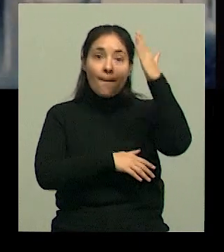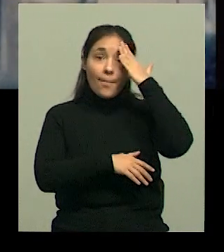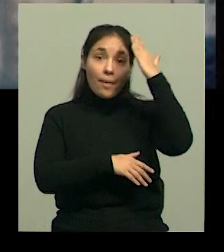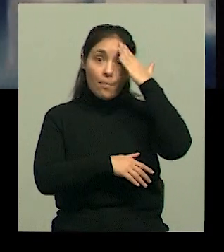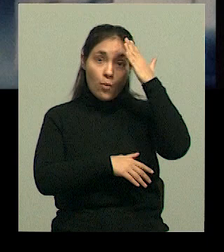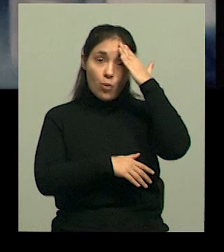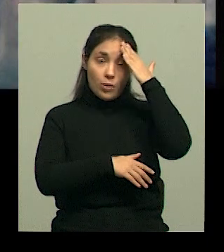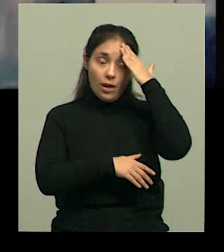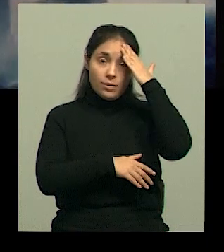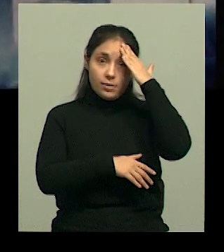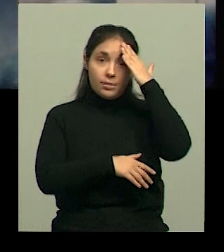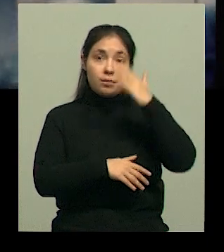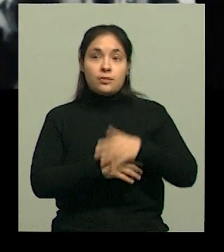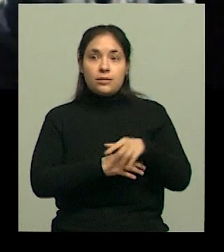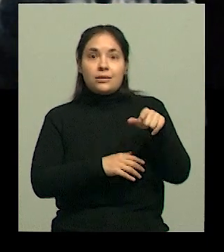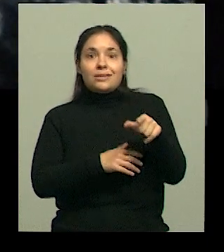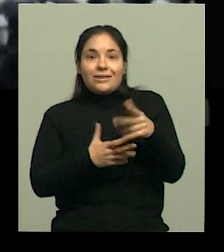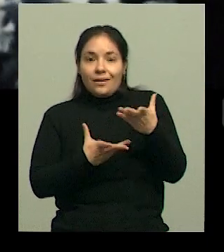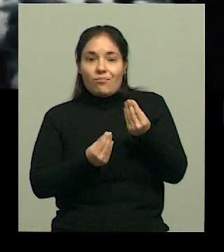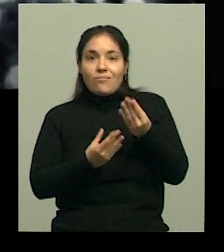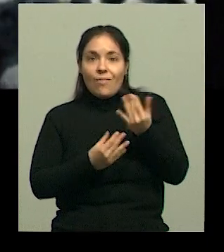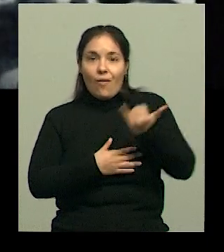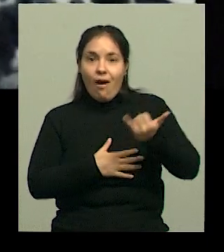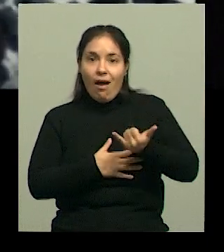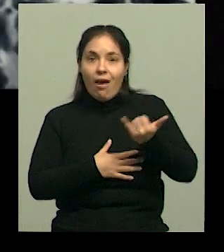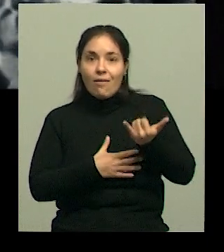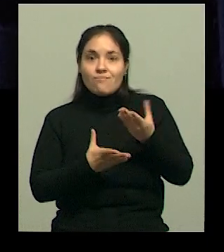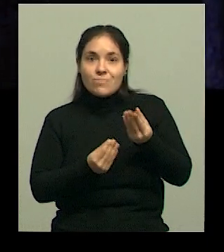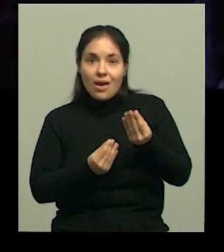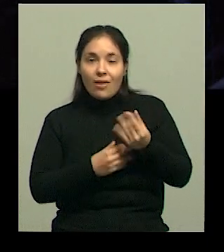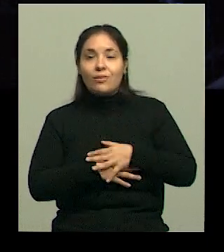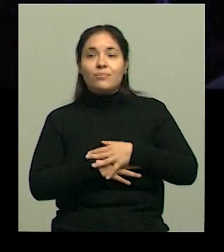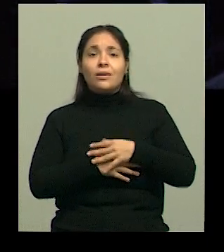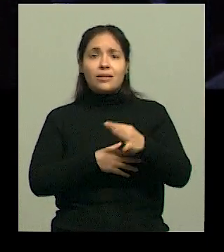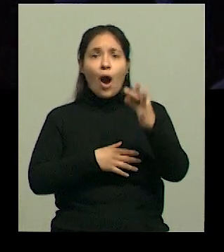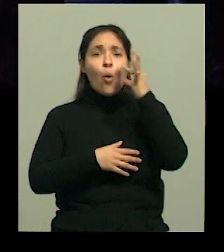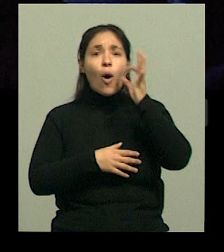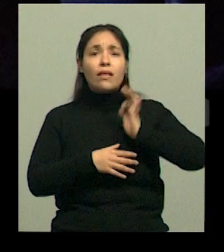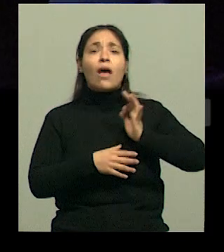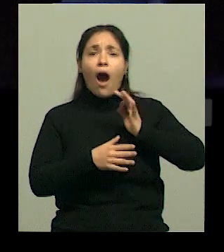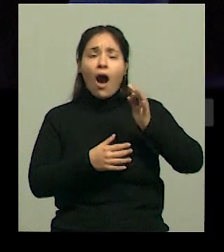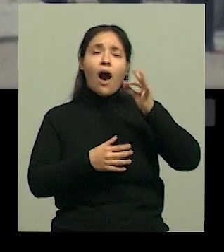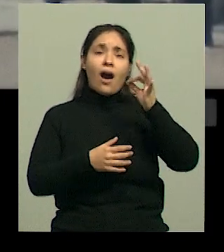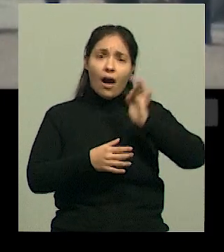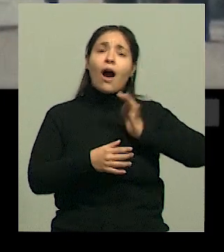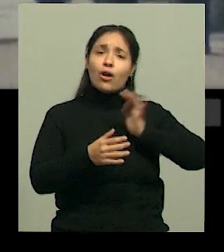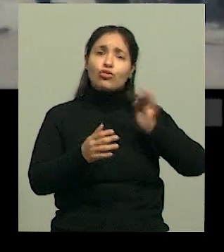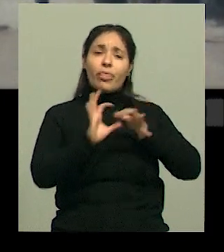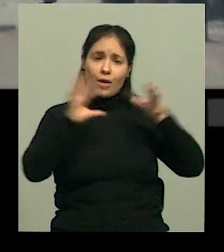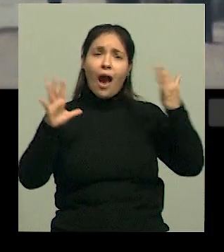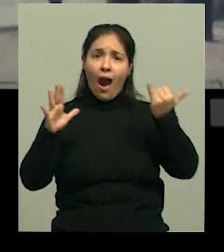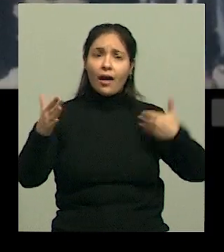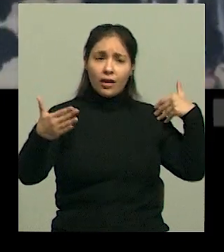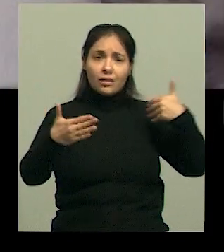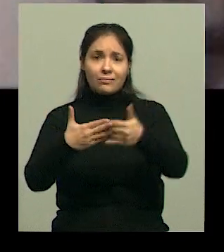memoria, tenga miedo. Decimos, hace 40 años que tenemos democracia. No, ya no hay miedo. Sí